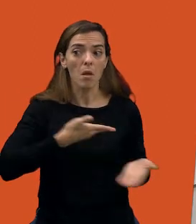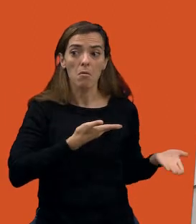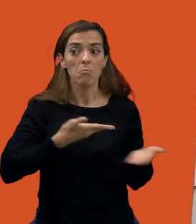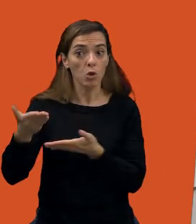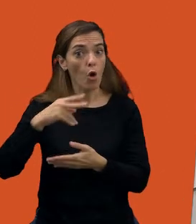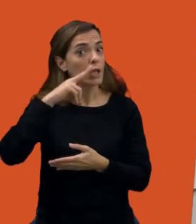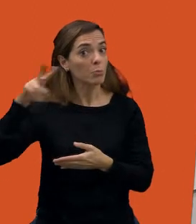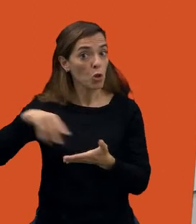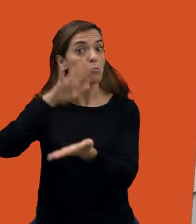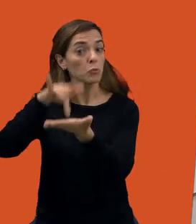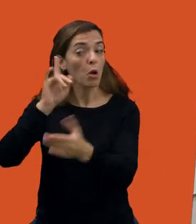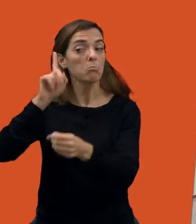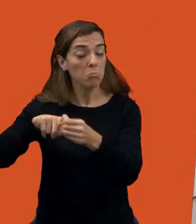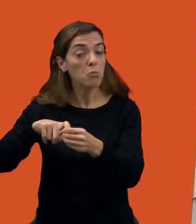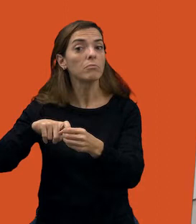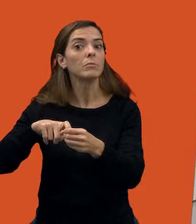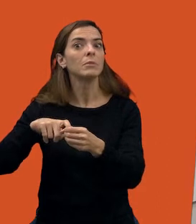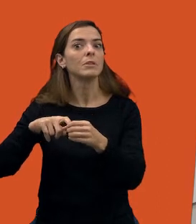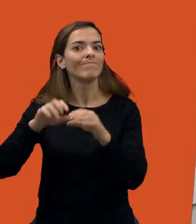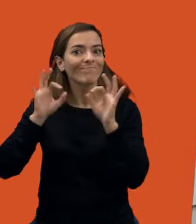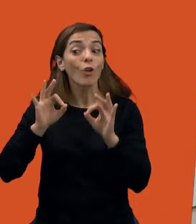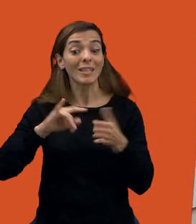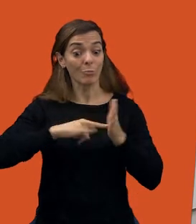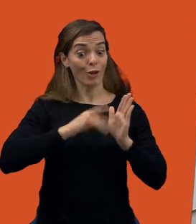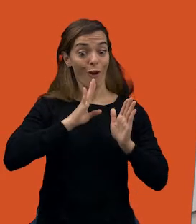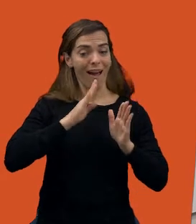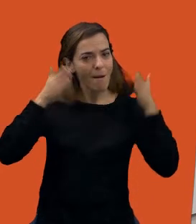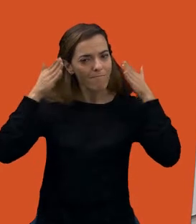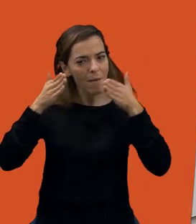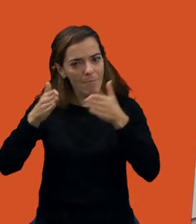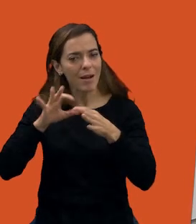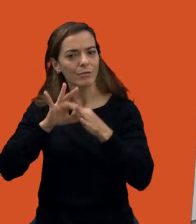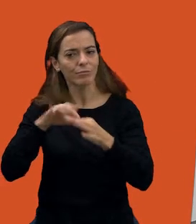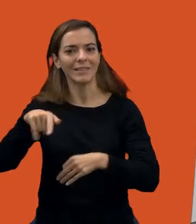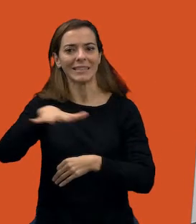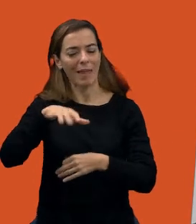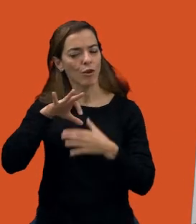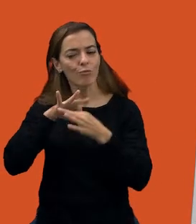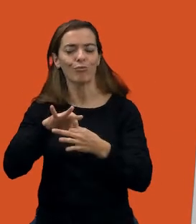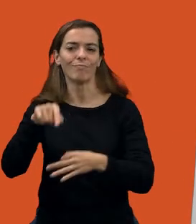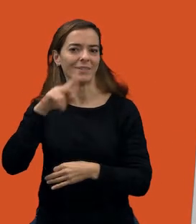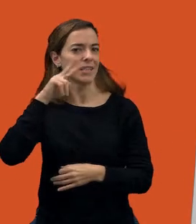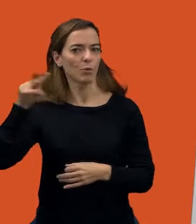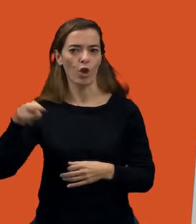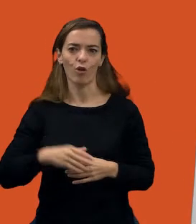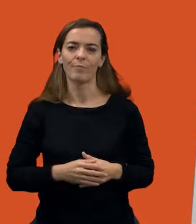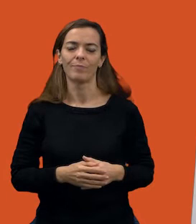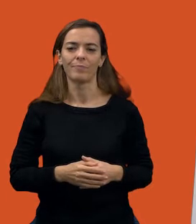centro, ya fue especificándose para este espacio y esta exposición.